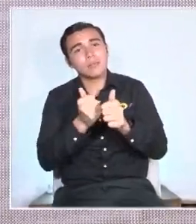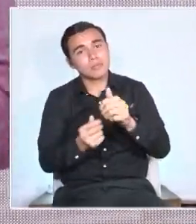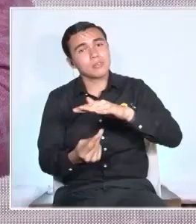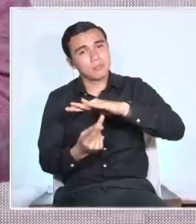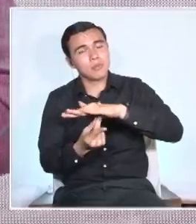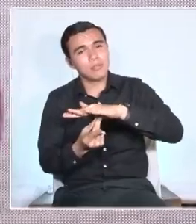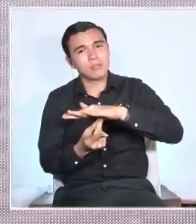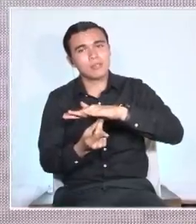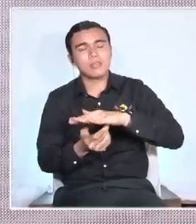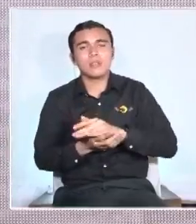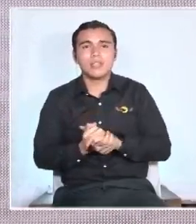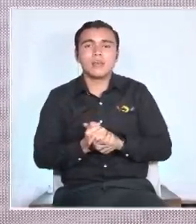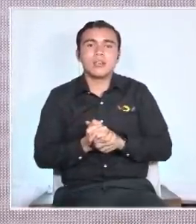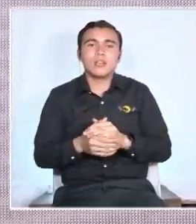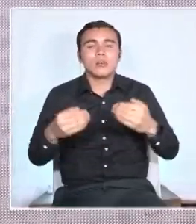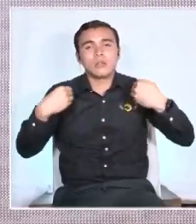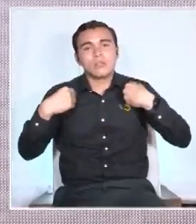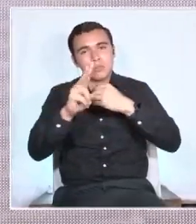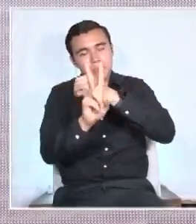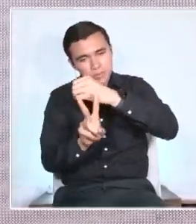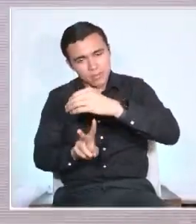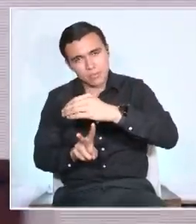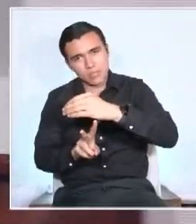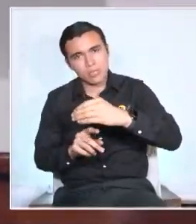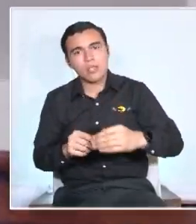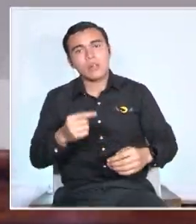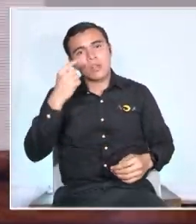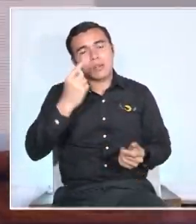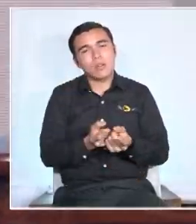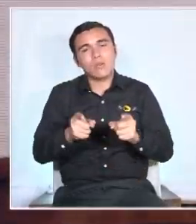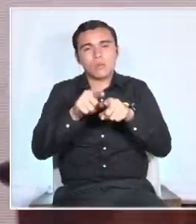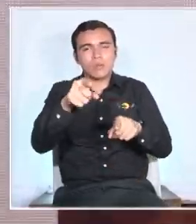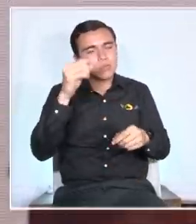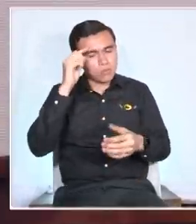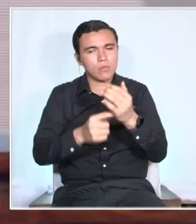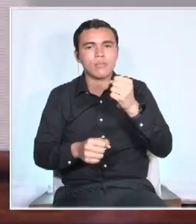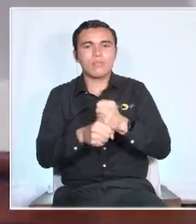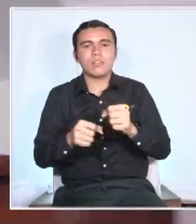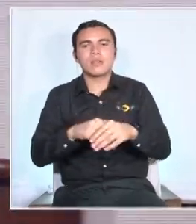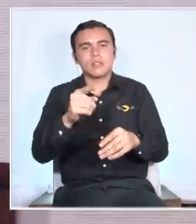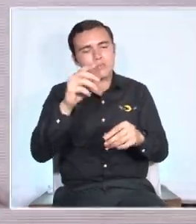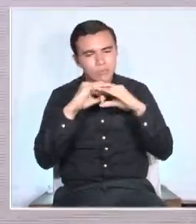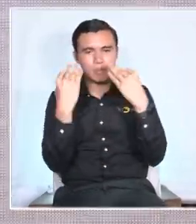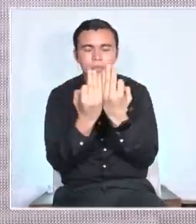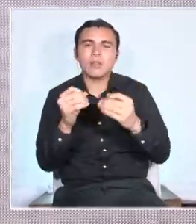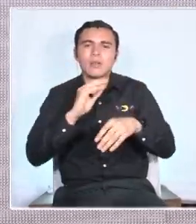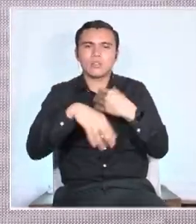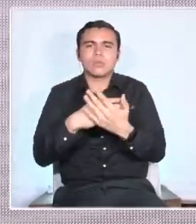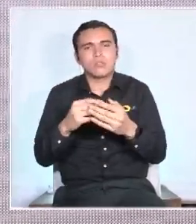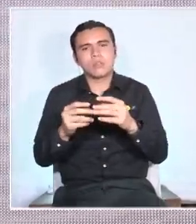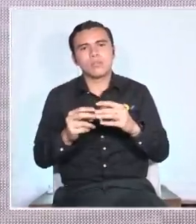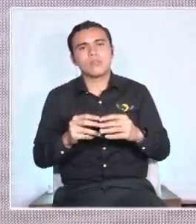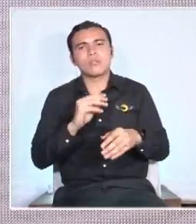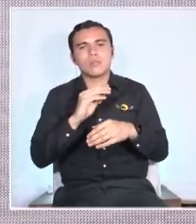Pablo. Tuvo un naufragio. Cuando tú confías en tu familia, cuando tú tienes todo bajo control, cuando